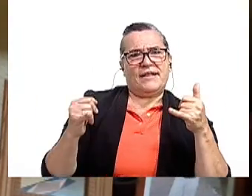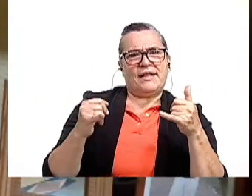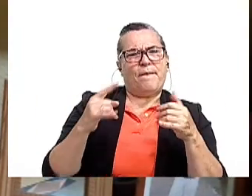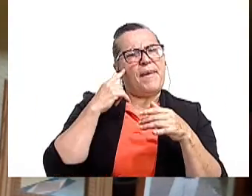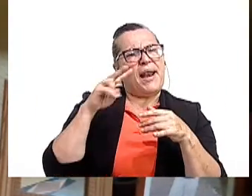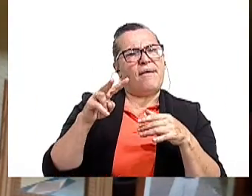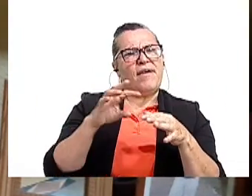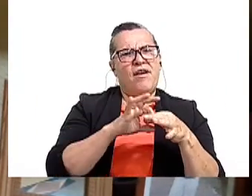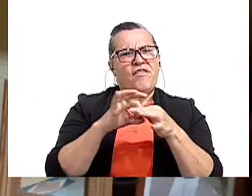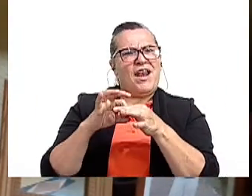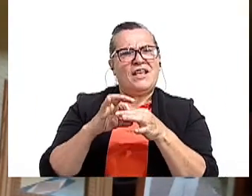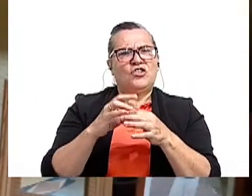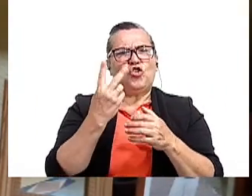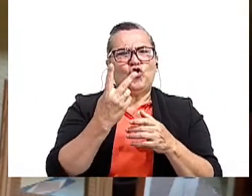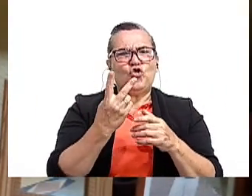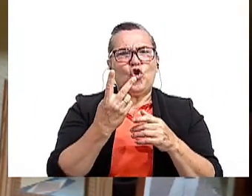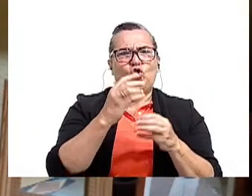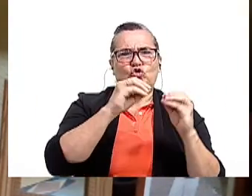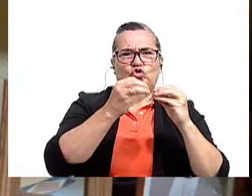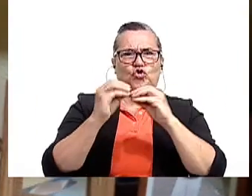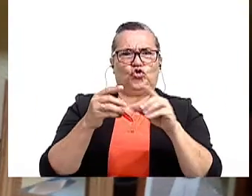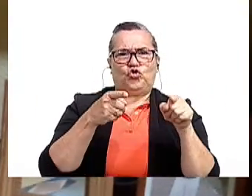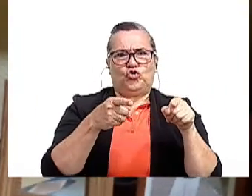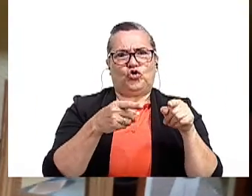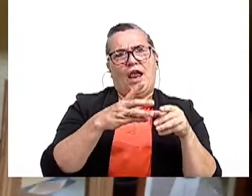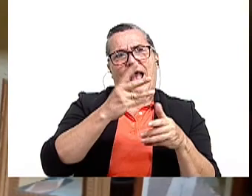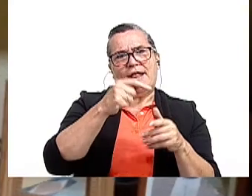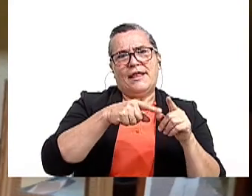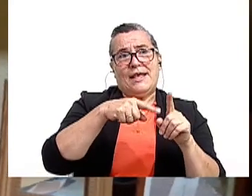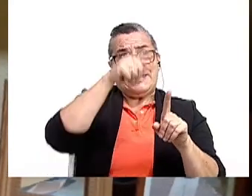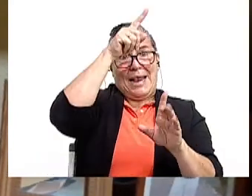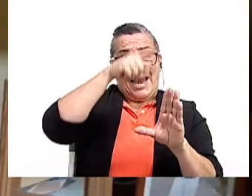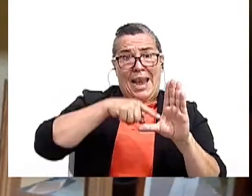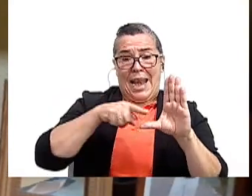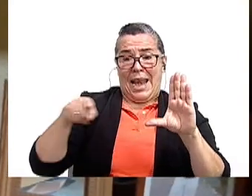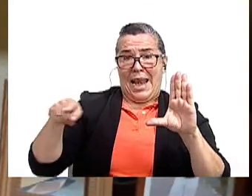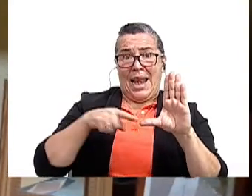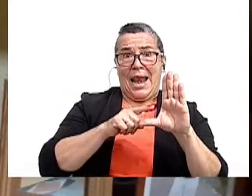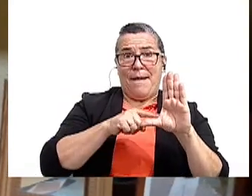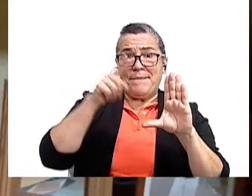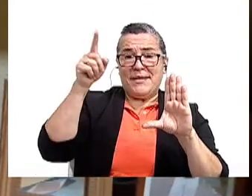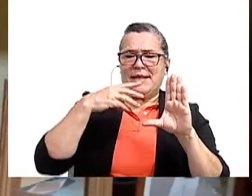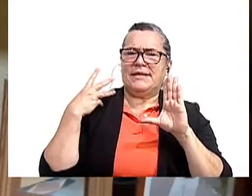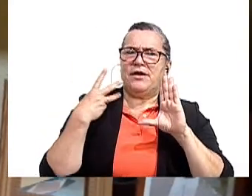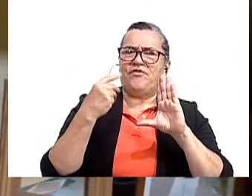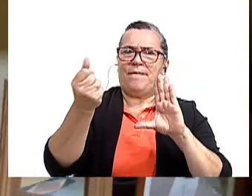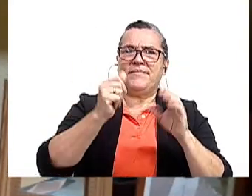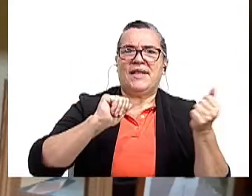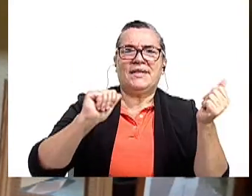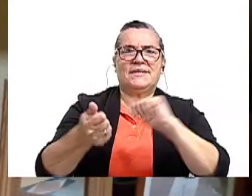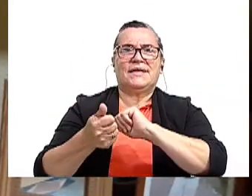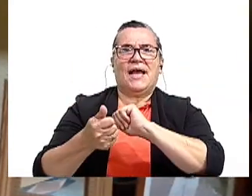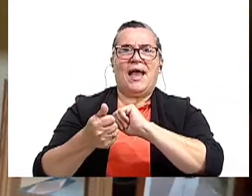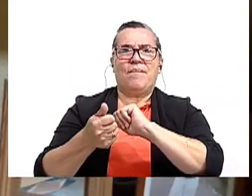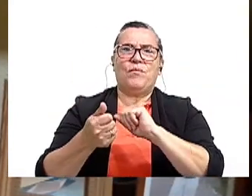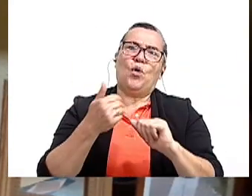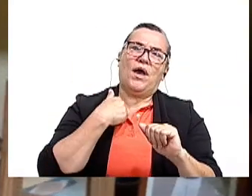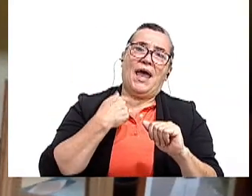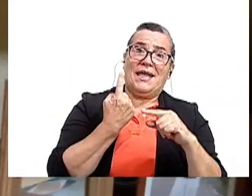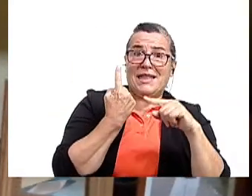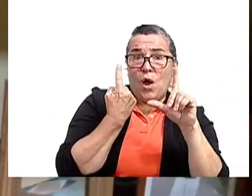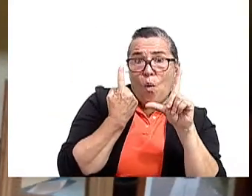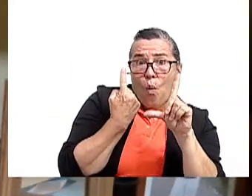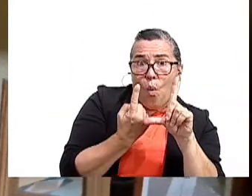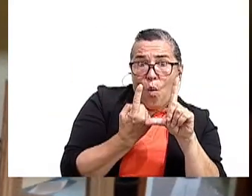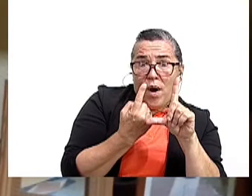hay entre dos cantidades, la pendiente de la recta es la rapidez del cambio que hay de